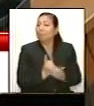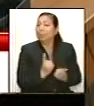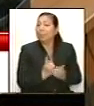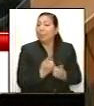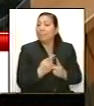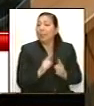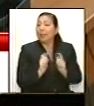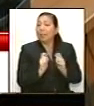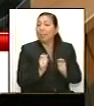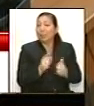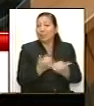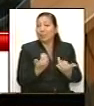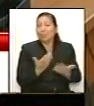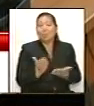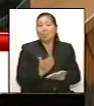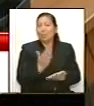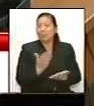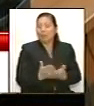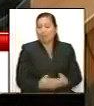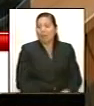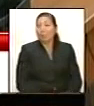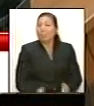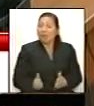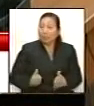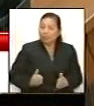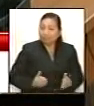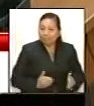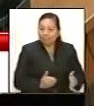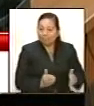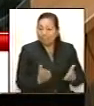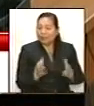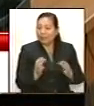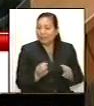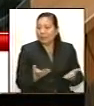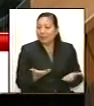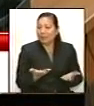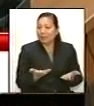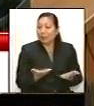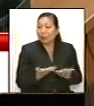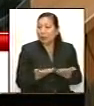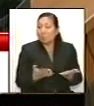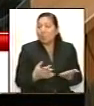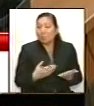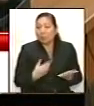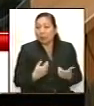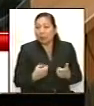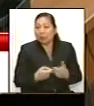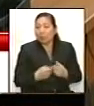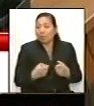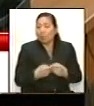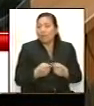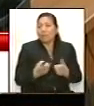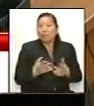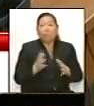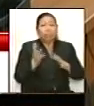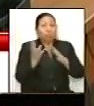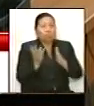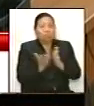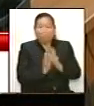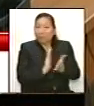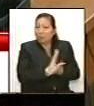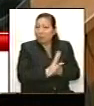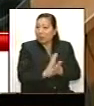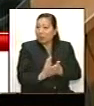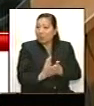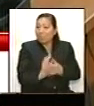para darle la vuelta a estos problemas, ¿no? Como dando herramientas, como si usas esta herramienta puedes conservar un enlace en la nube y ya no se va a borrar,